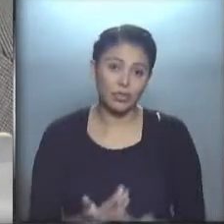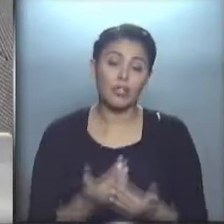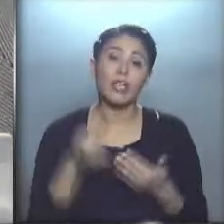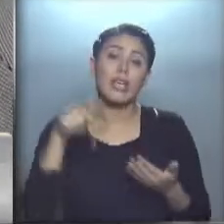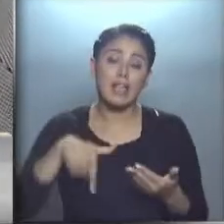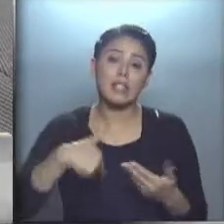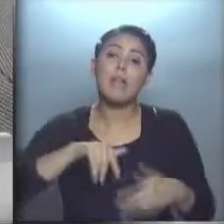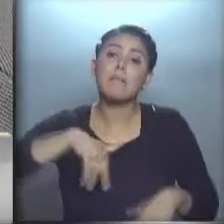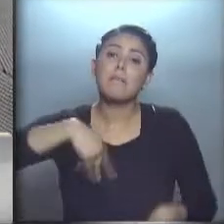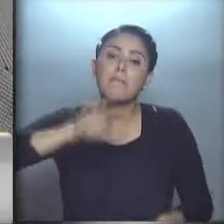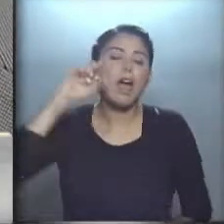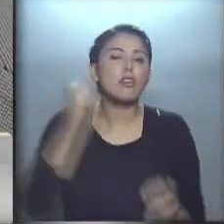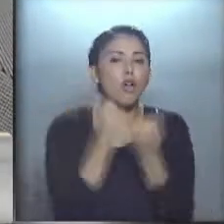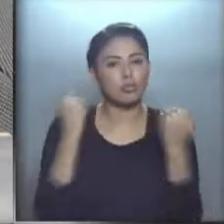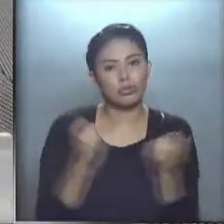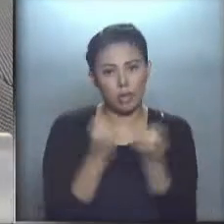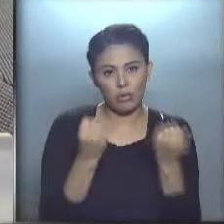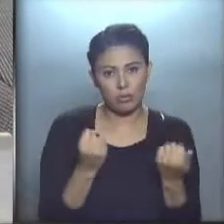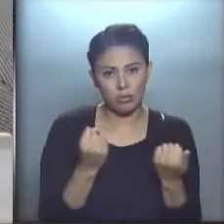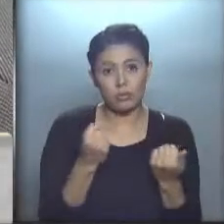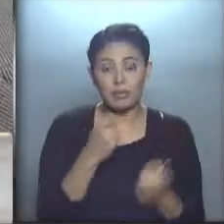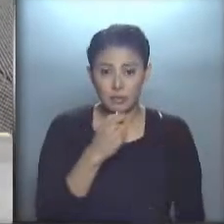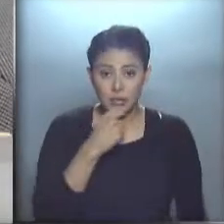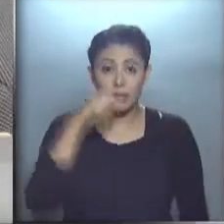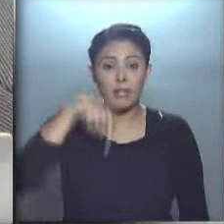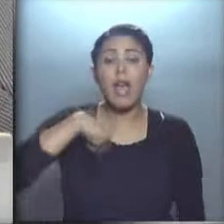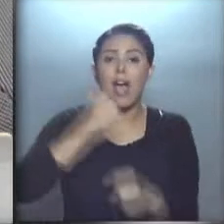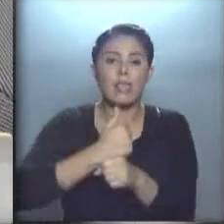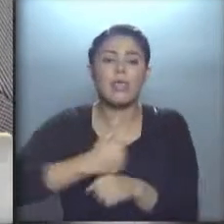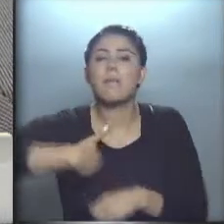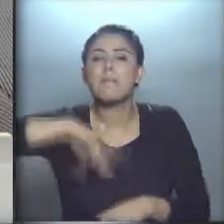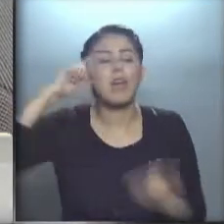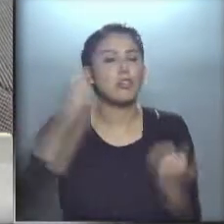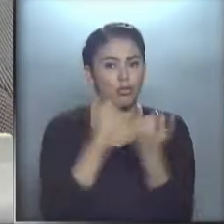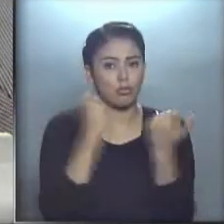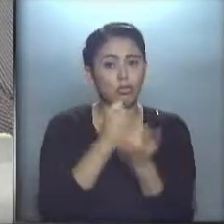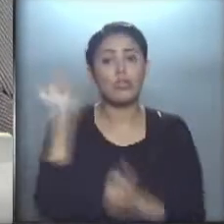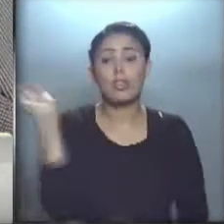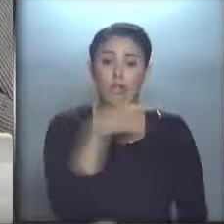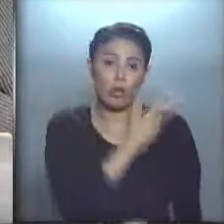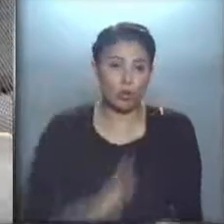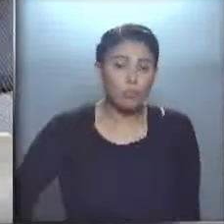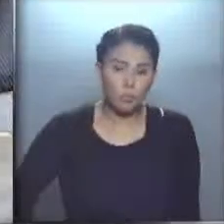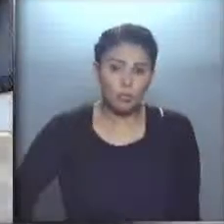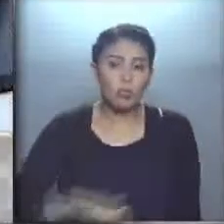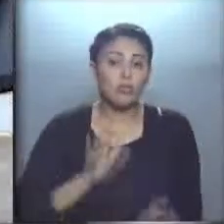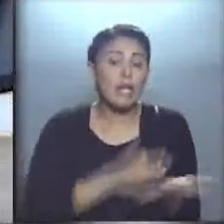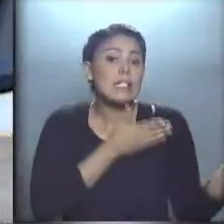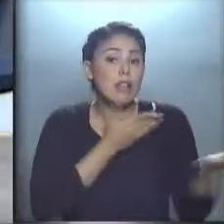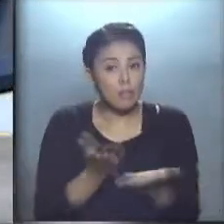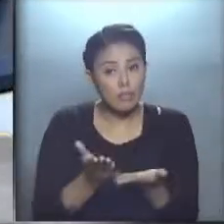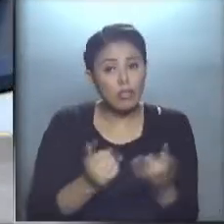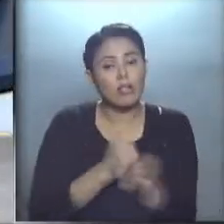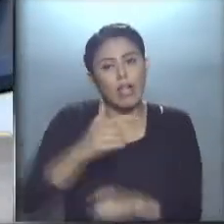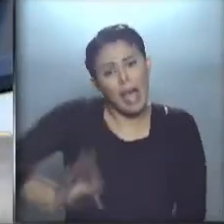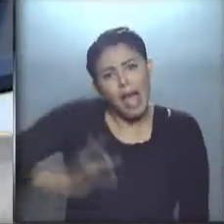una mayor regulación. La escalera esta sube hacia una mayor regulación por parte del Estado de un servicio que, a pesar de los